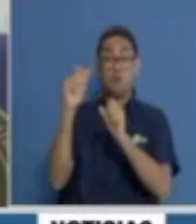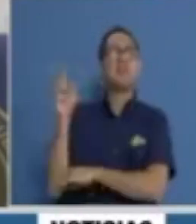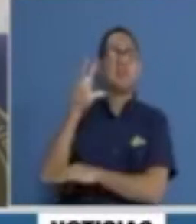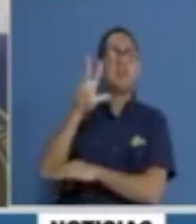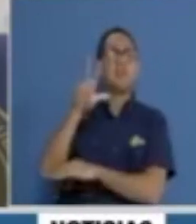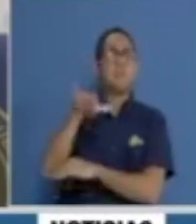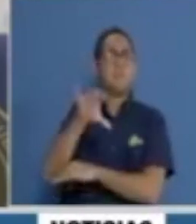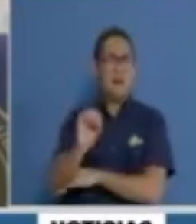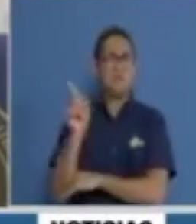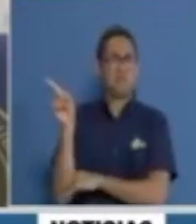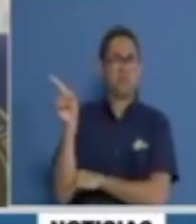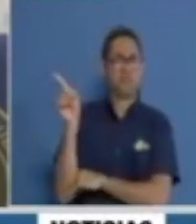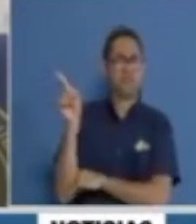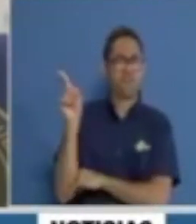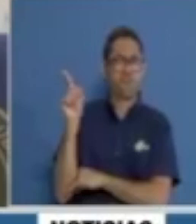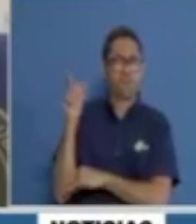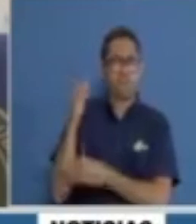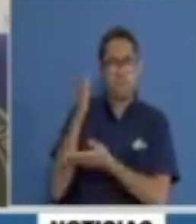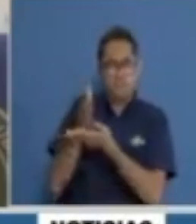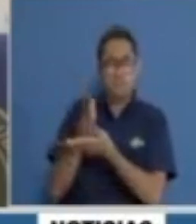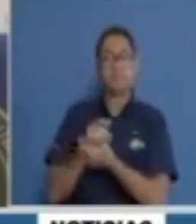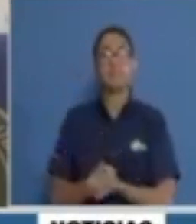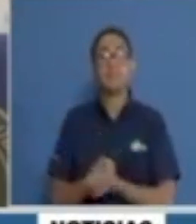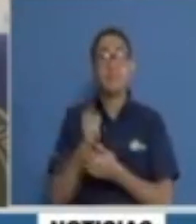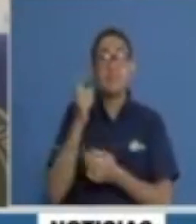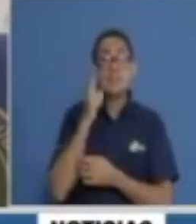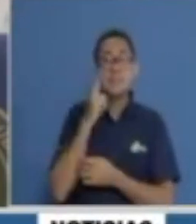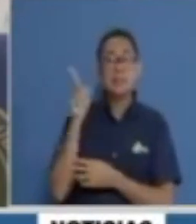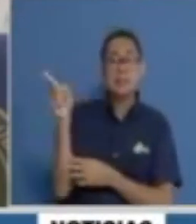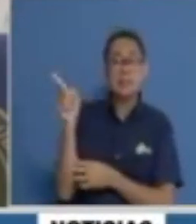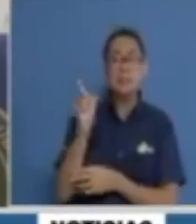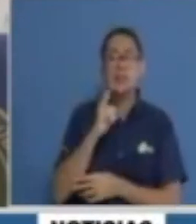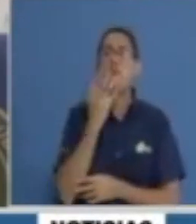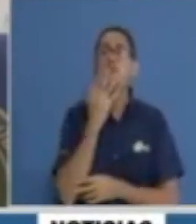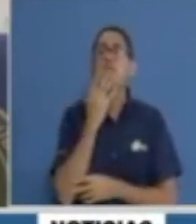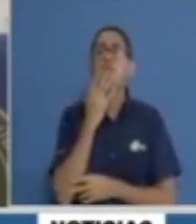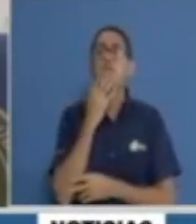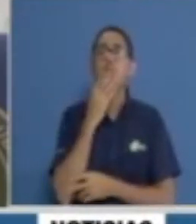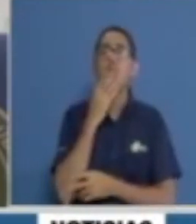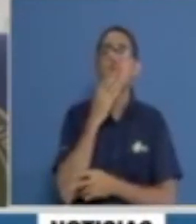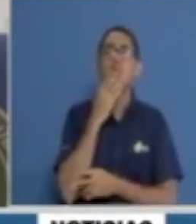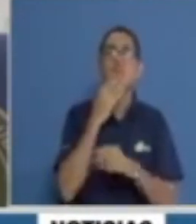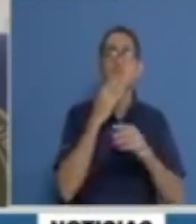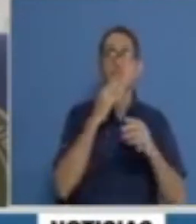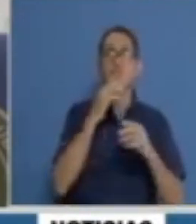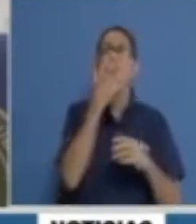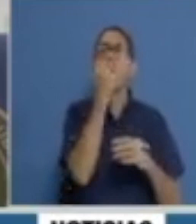mayo. El número de casos acumulados son los que observan en la línea naranja ascendente, que para esa fecha